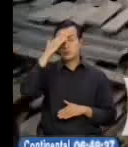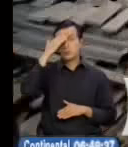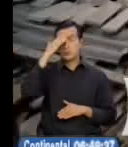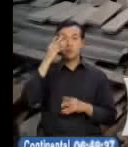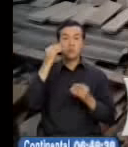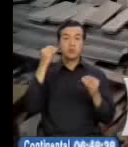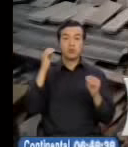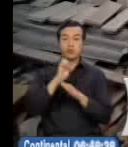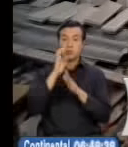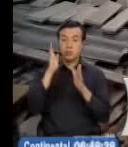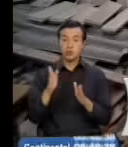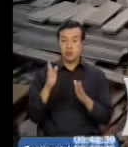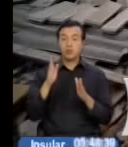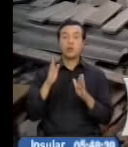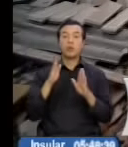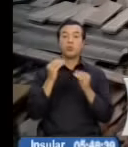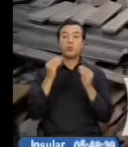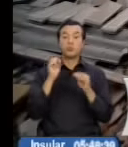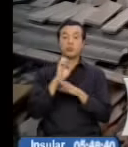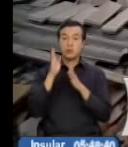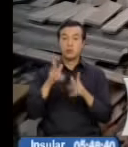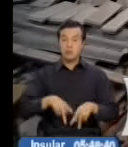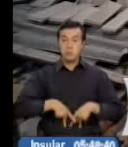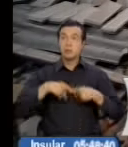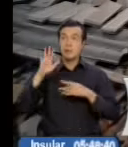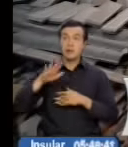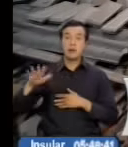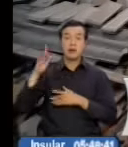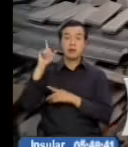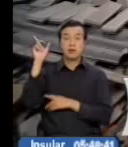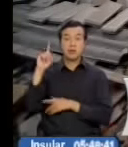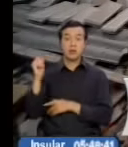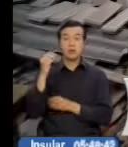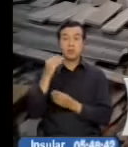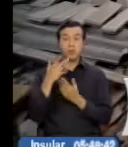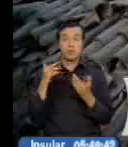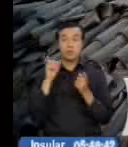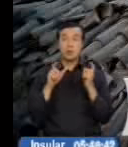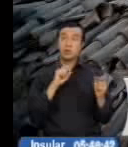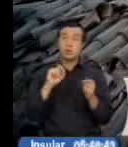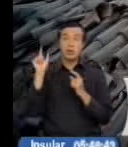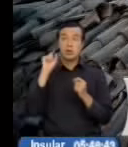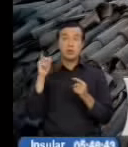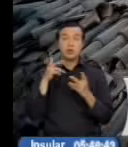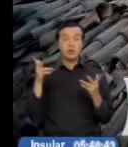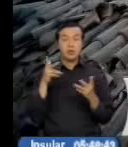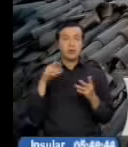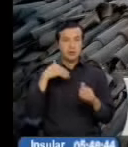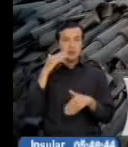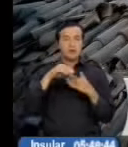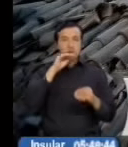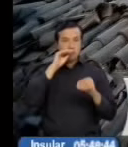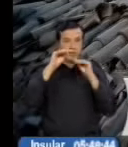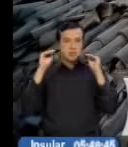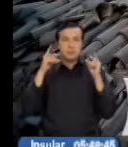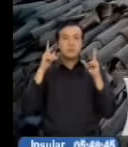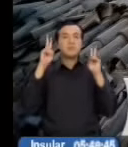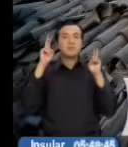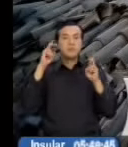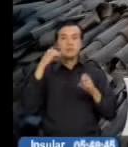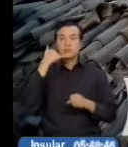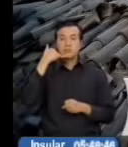nuestros compatriotas, la comunidad ecuatoriana está presente en ese país, muchos de nuestros migrantes, así que estaremos dándole detalles también de qué línea